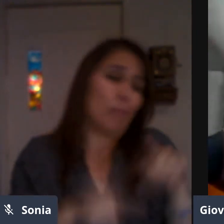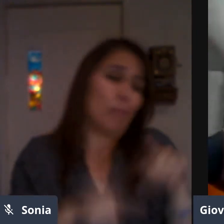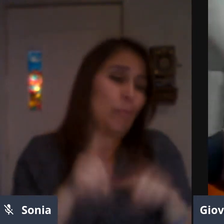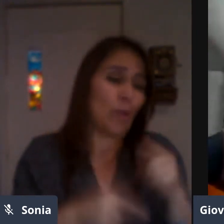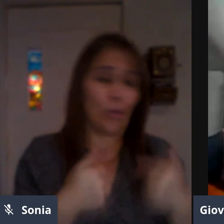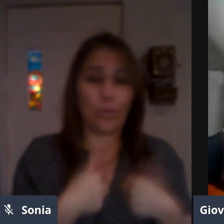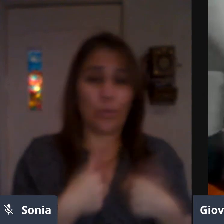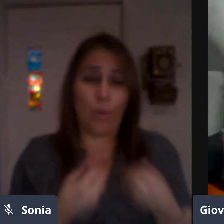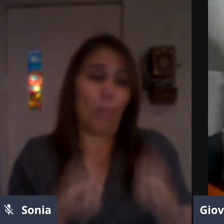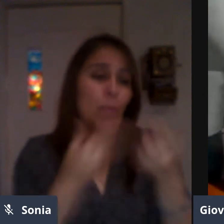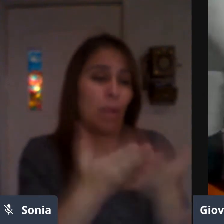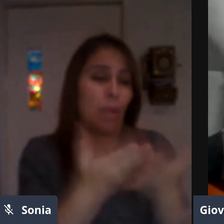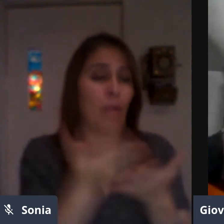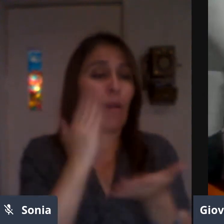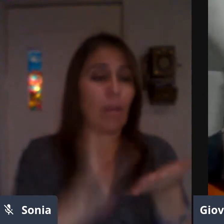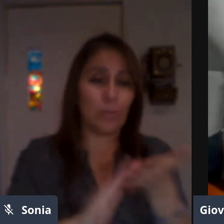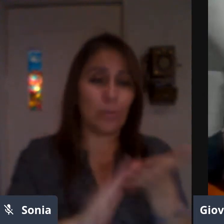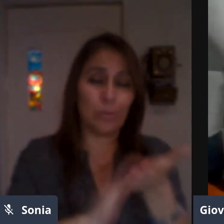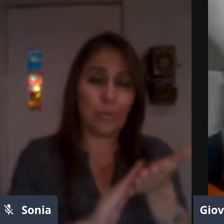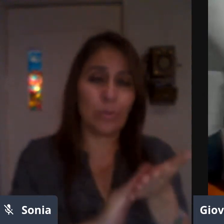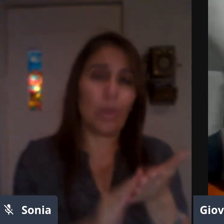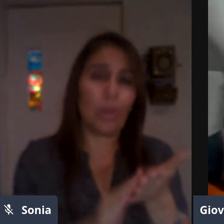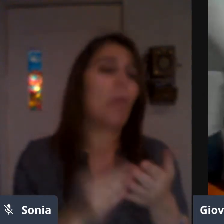mejores del medio